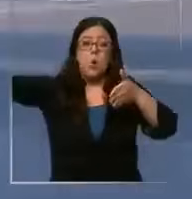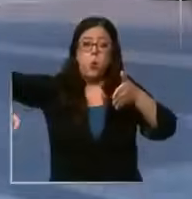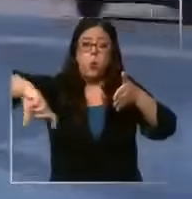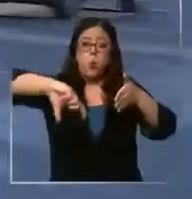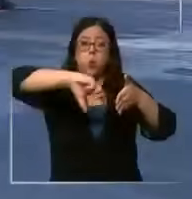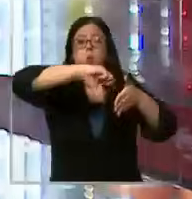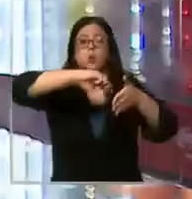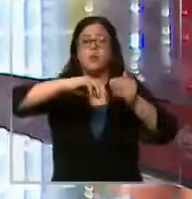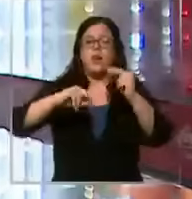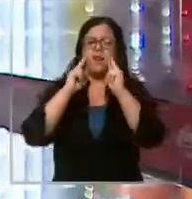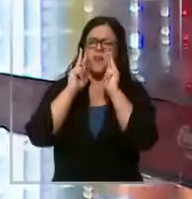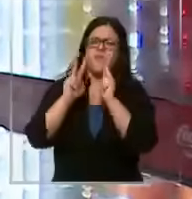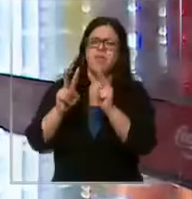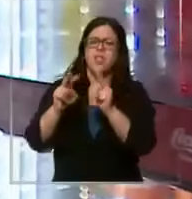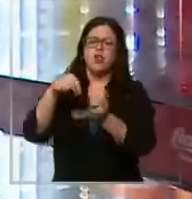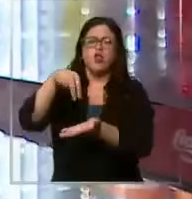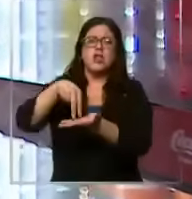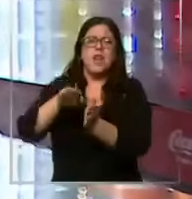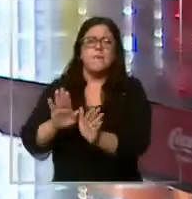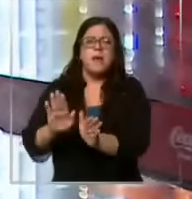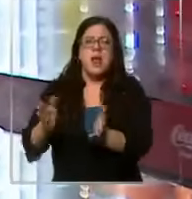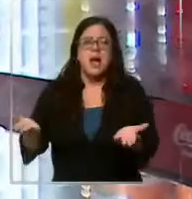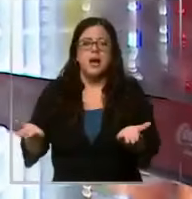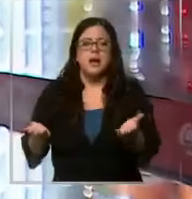frente. Y le tiran